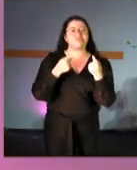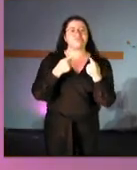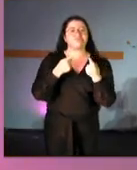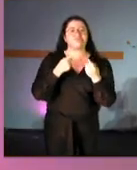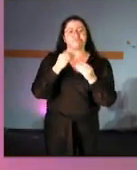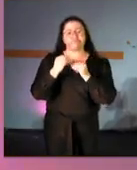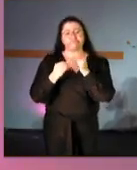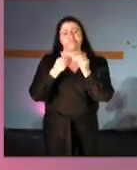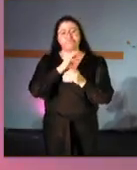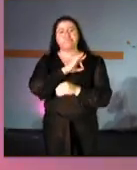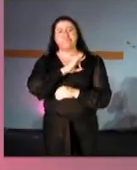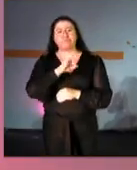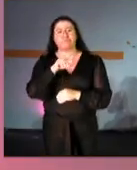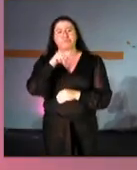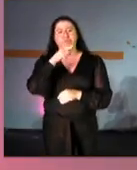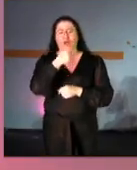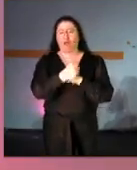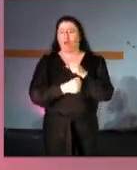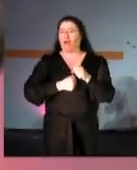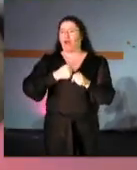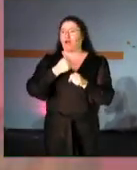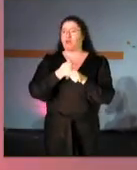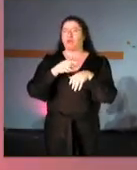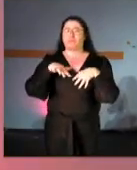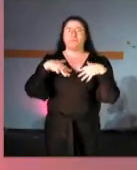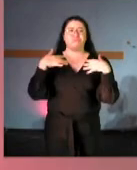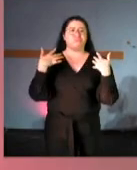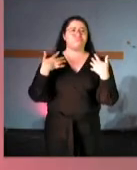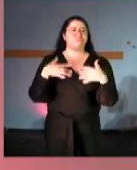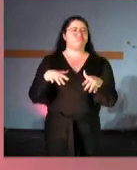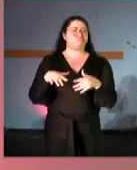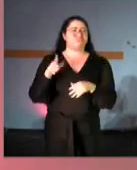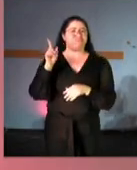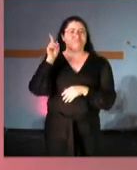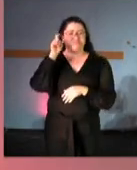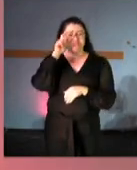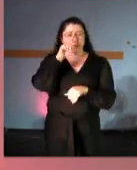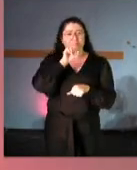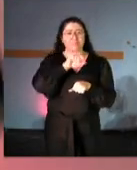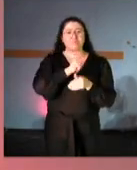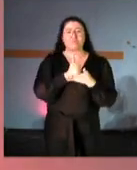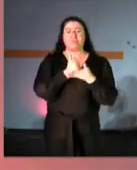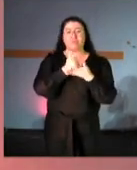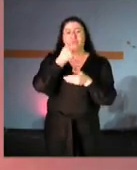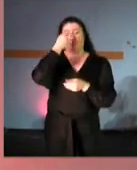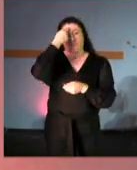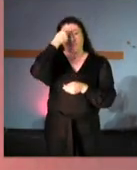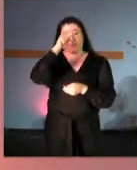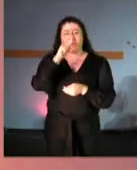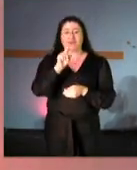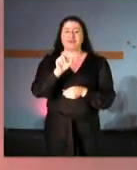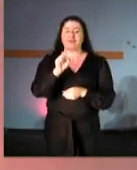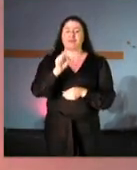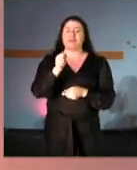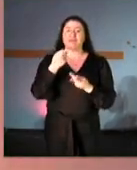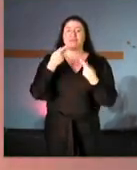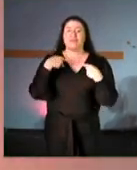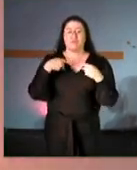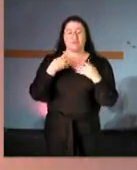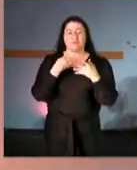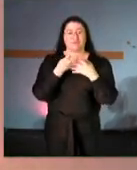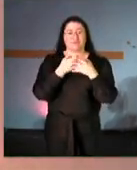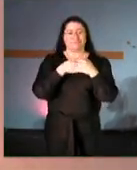que además incluyó un golpe espectacular para liberar a más de 60 presos políticos el